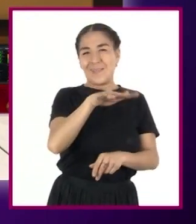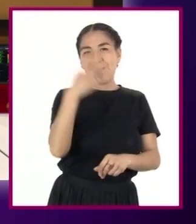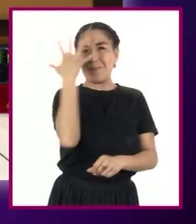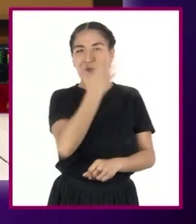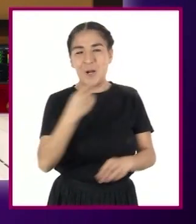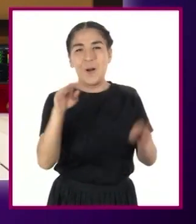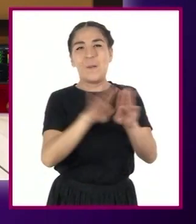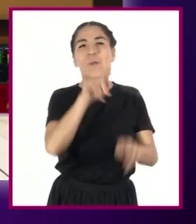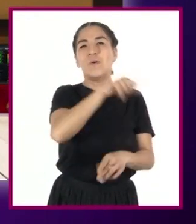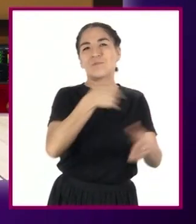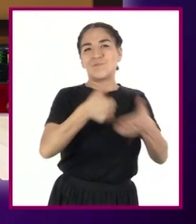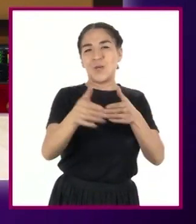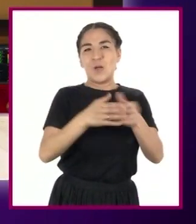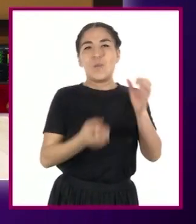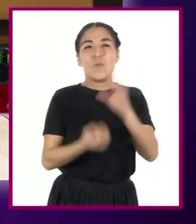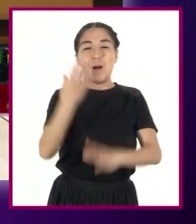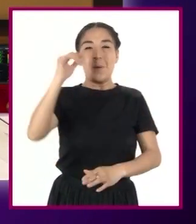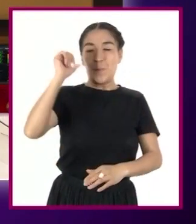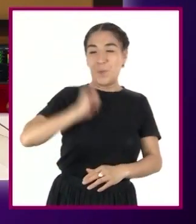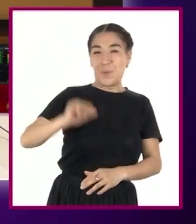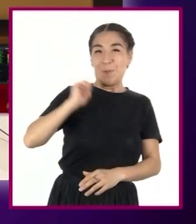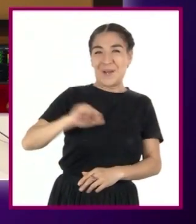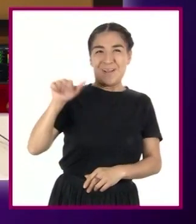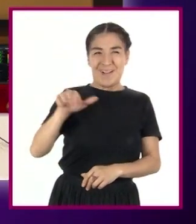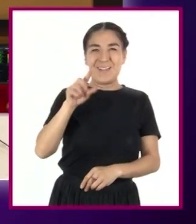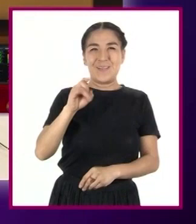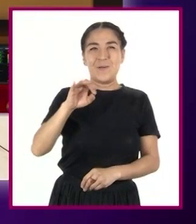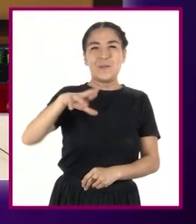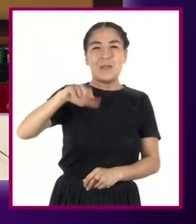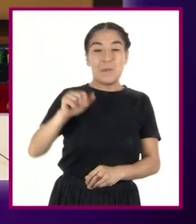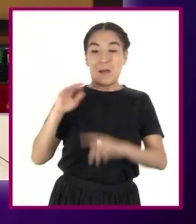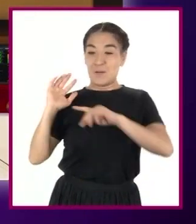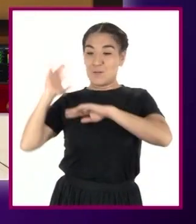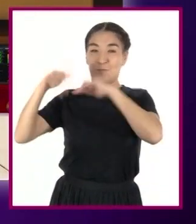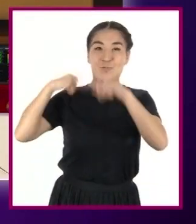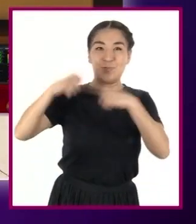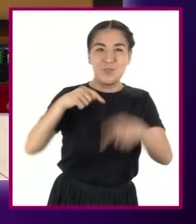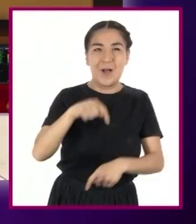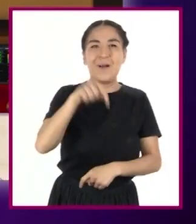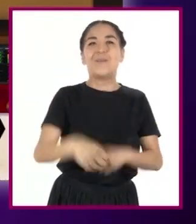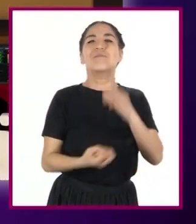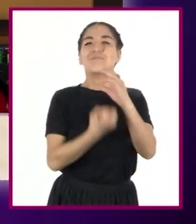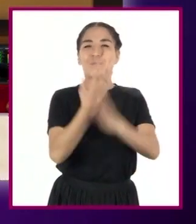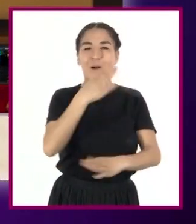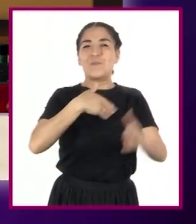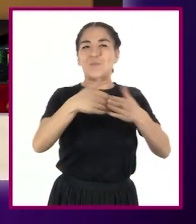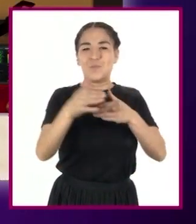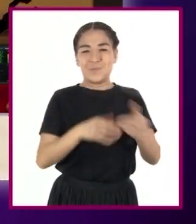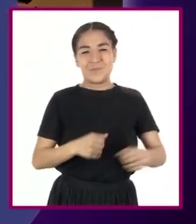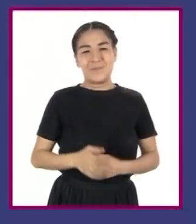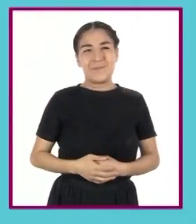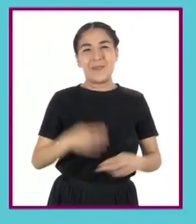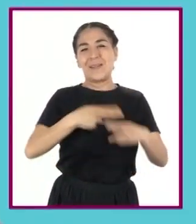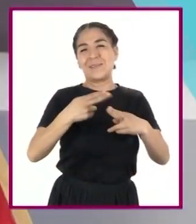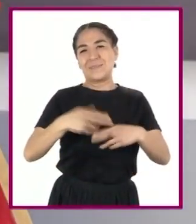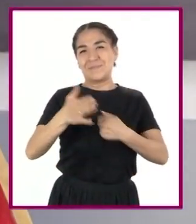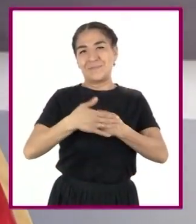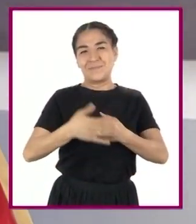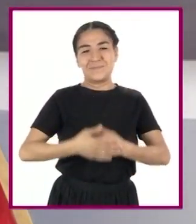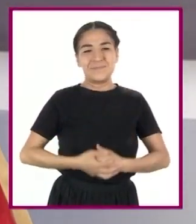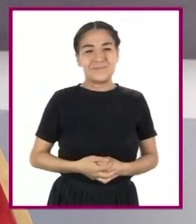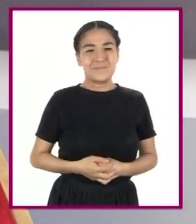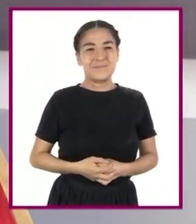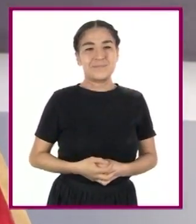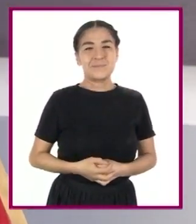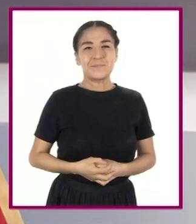la versión contemporánea del antiguo diorama, un medio que sigue presente a pesar de los años. Hasta la próxima.